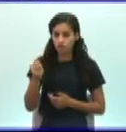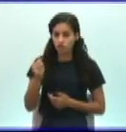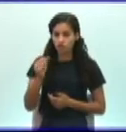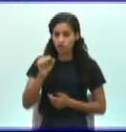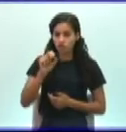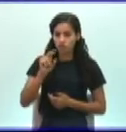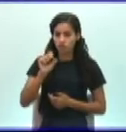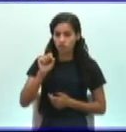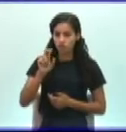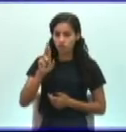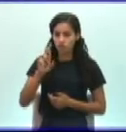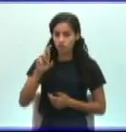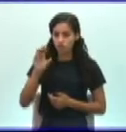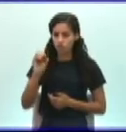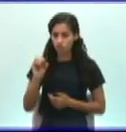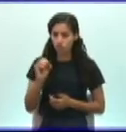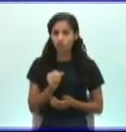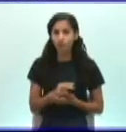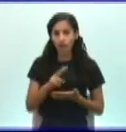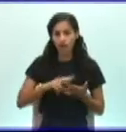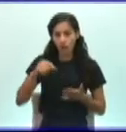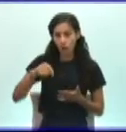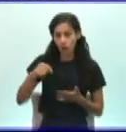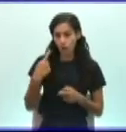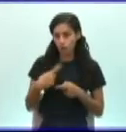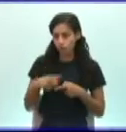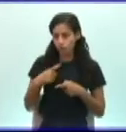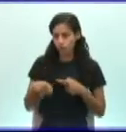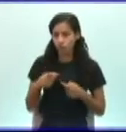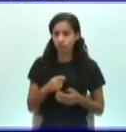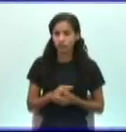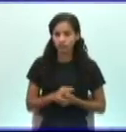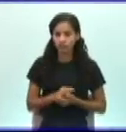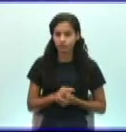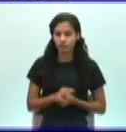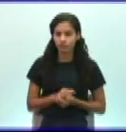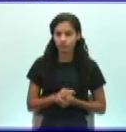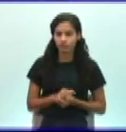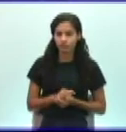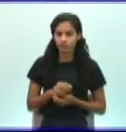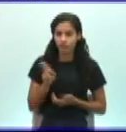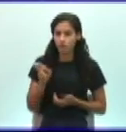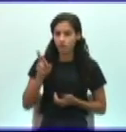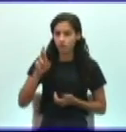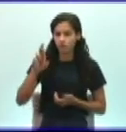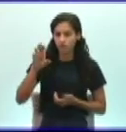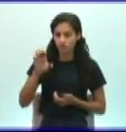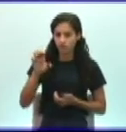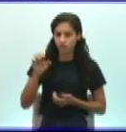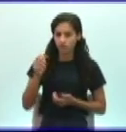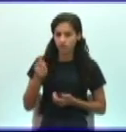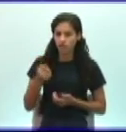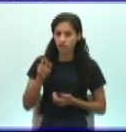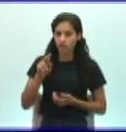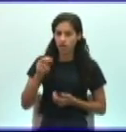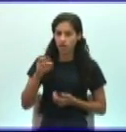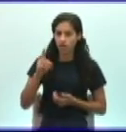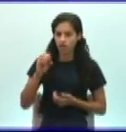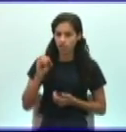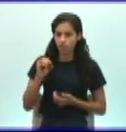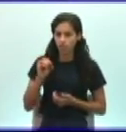susurro. Leo ahora las de la columna de la derecha. Puré,